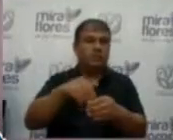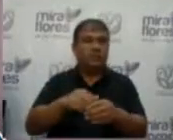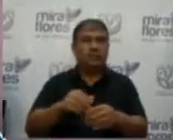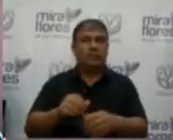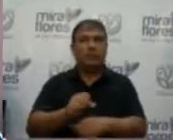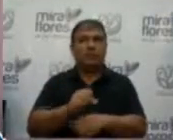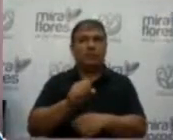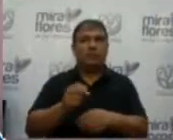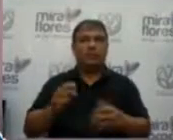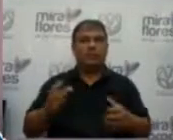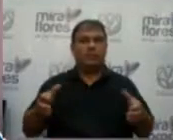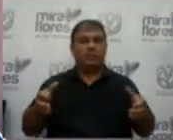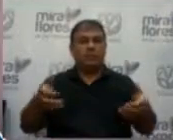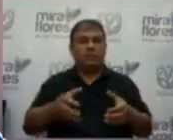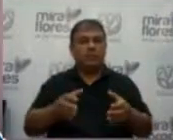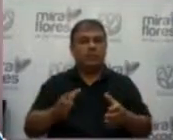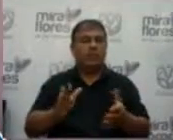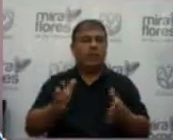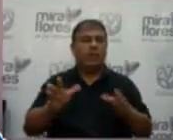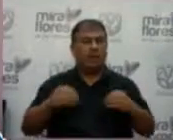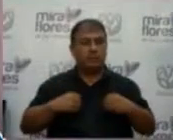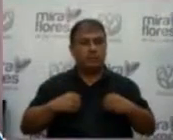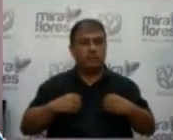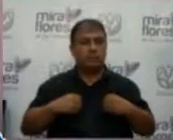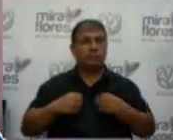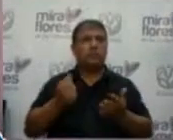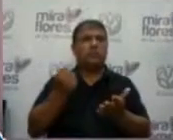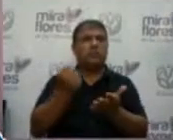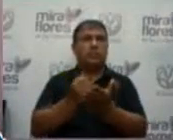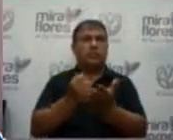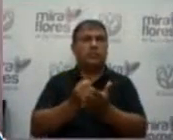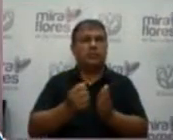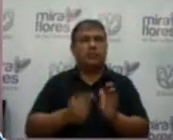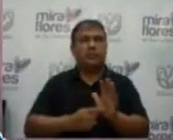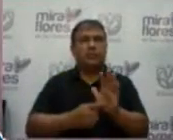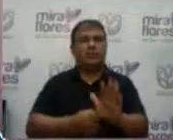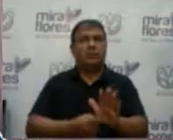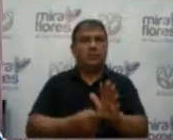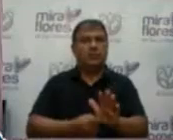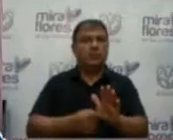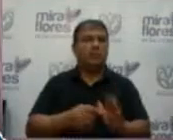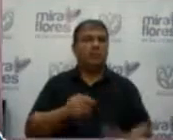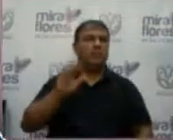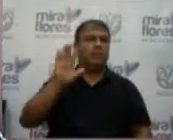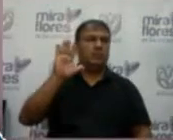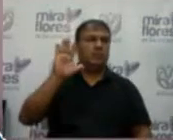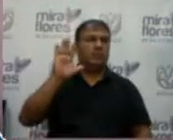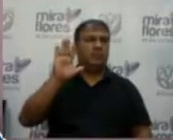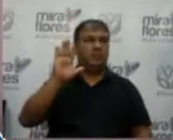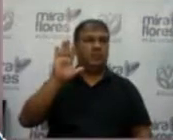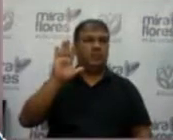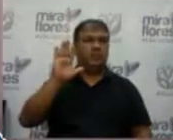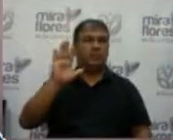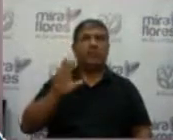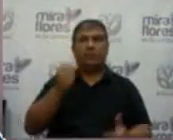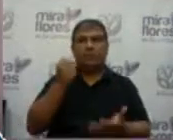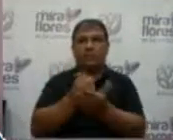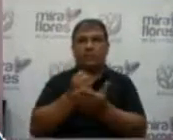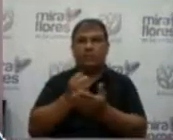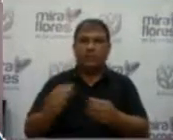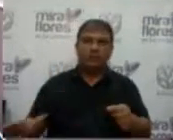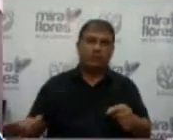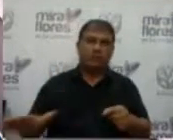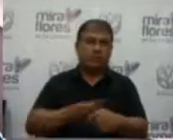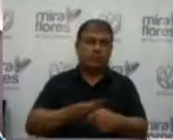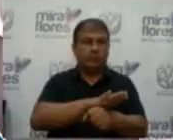que estén a favor de aprobar la mencionada acta, sírvanse a expresarlo levantando la mano. Ha sido aprobada